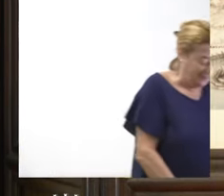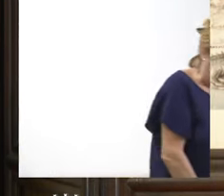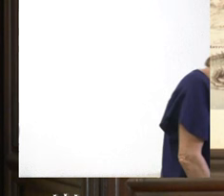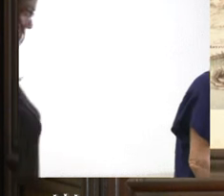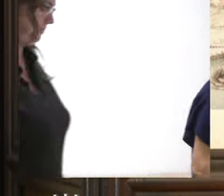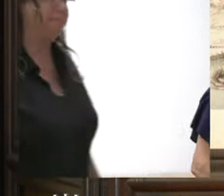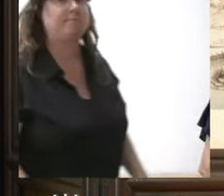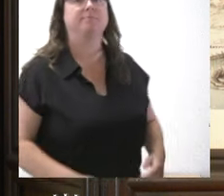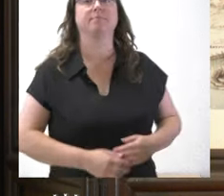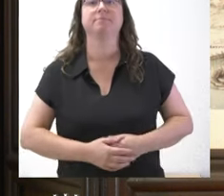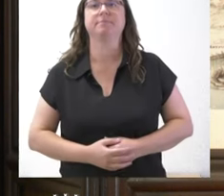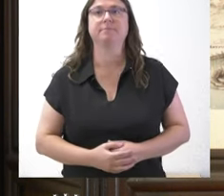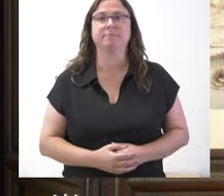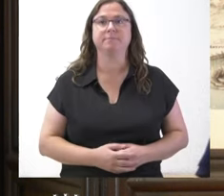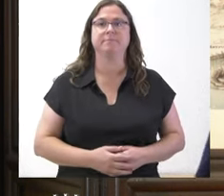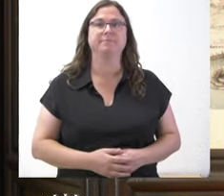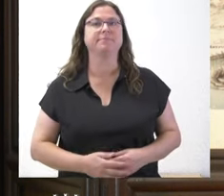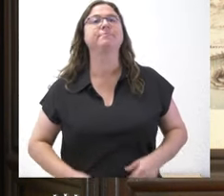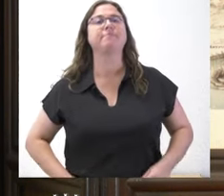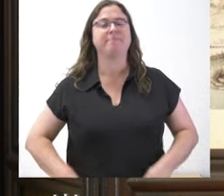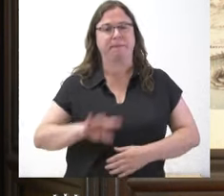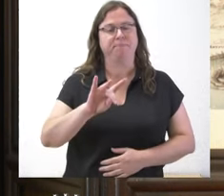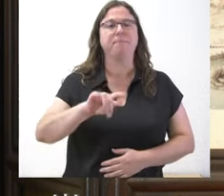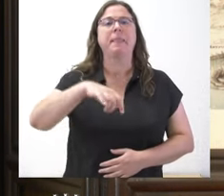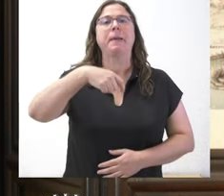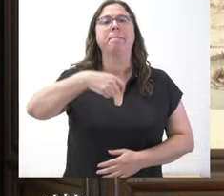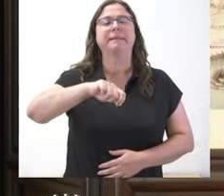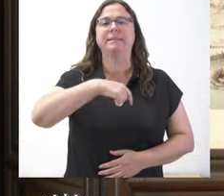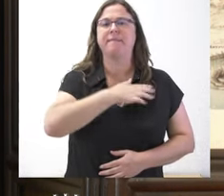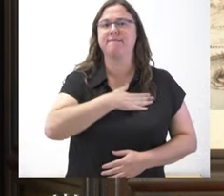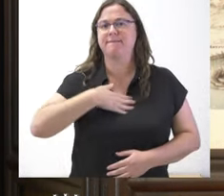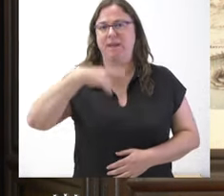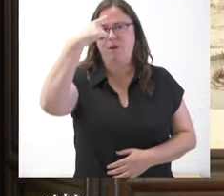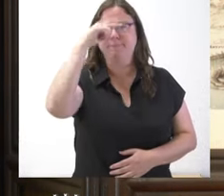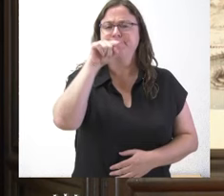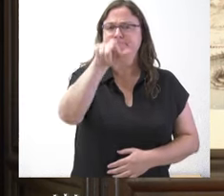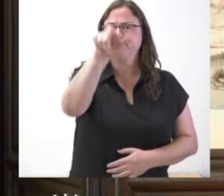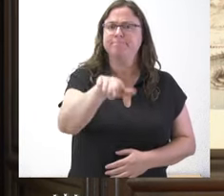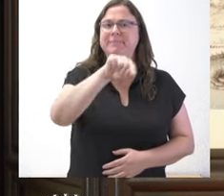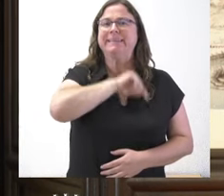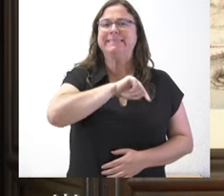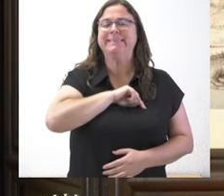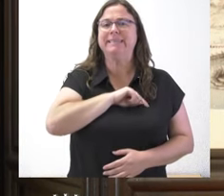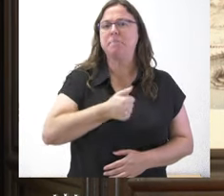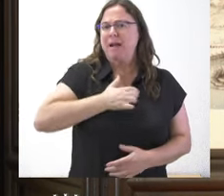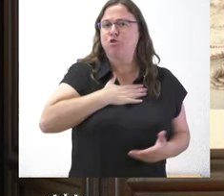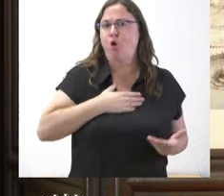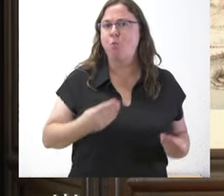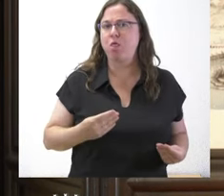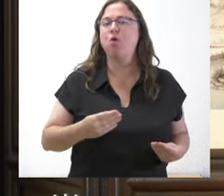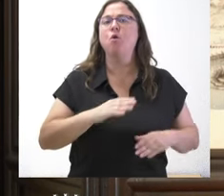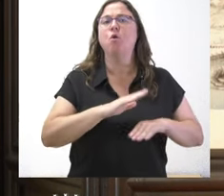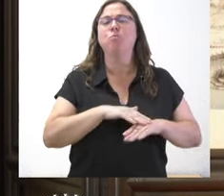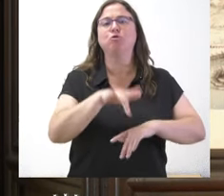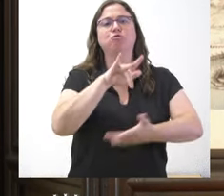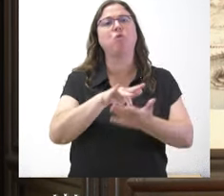ejemplo Eh sí presidente Me gustaría saber si se siente usted ahora más cómodo al tener un